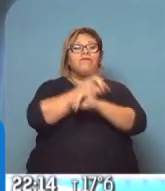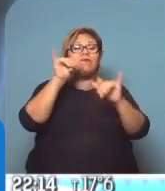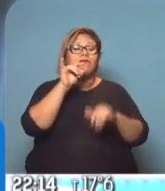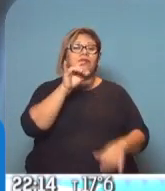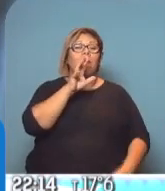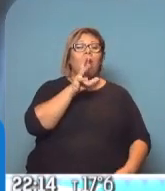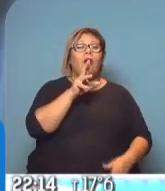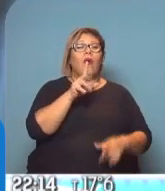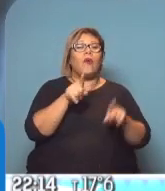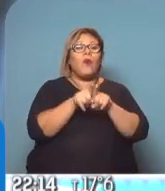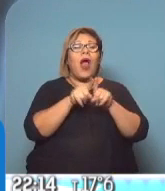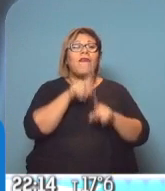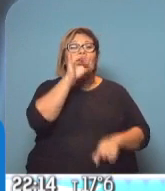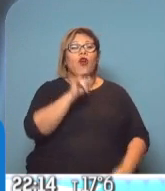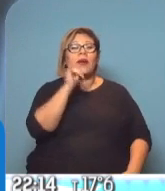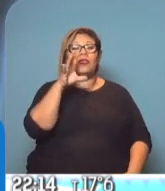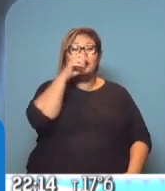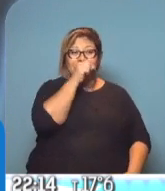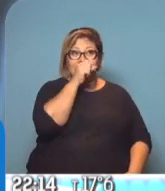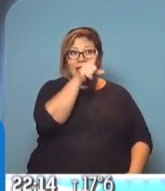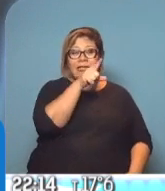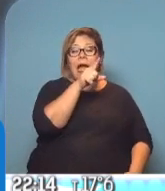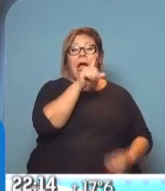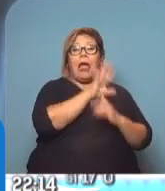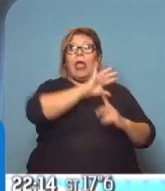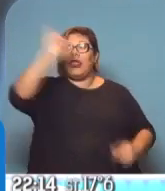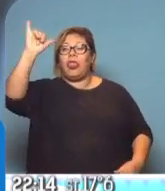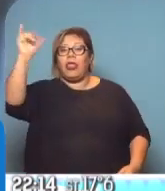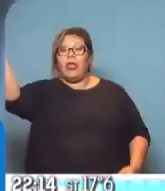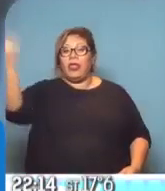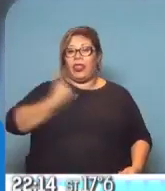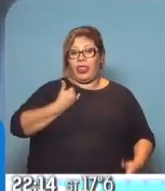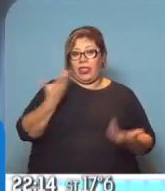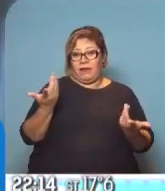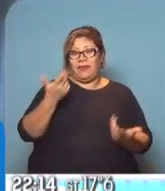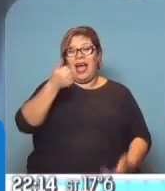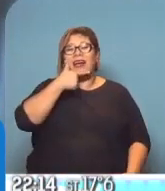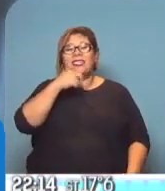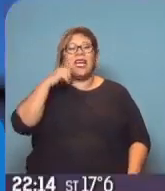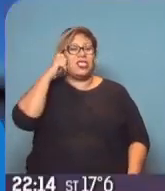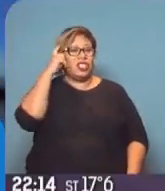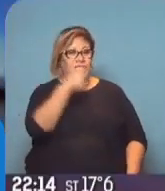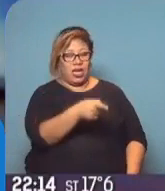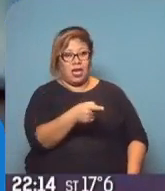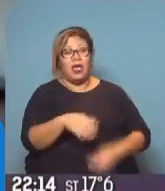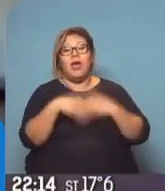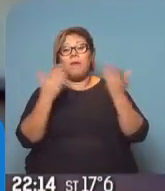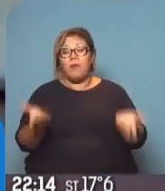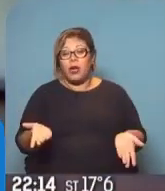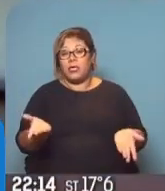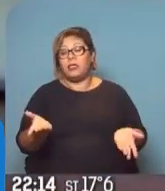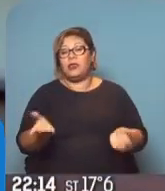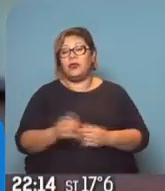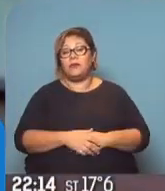cómo con la primera enmienda de Estados Unidos, que protege la libertad de expresión, se puede criminalizar a alguien por recibir